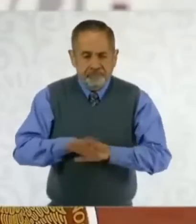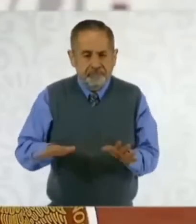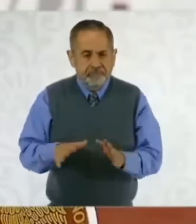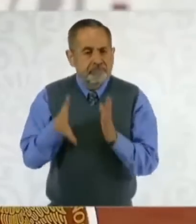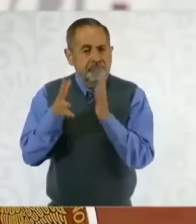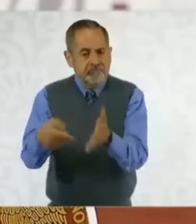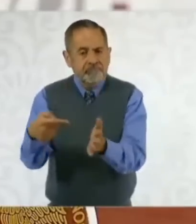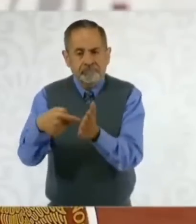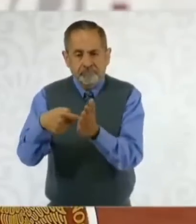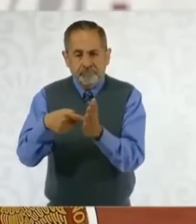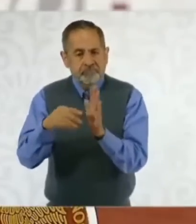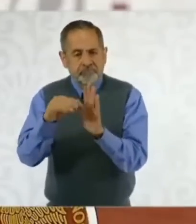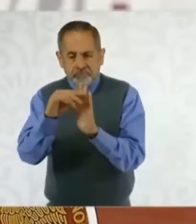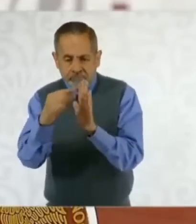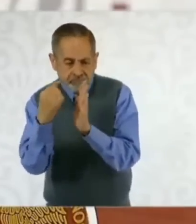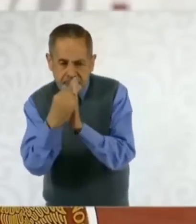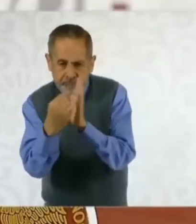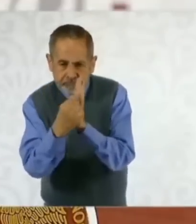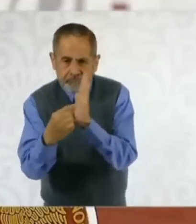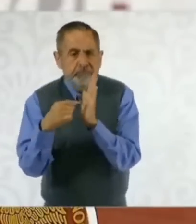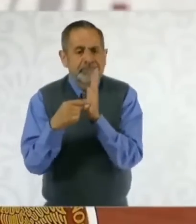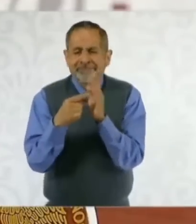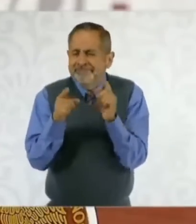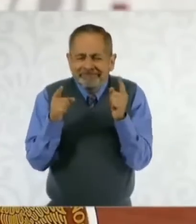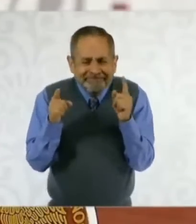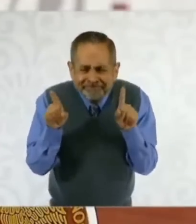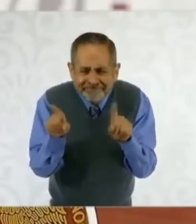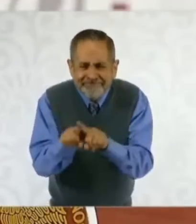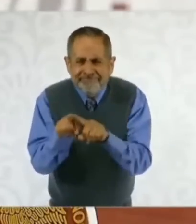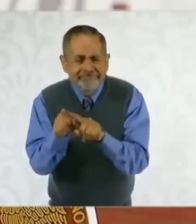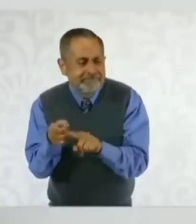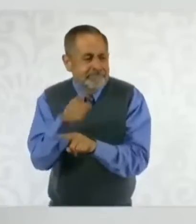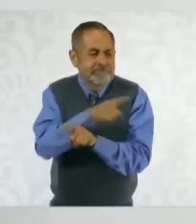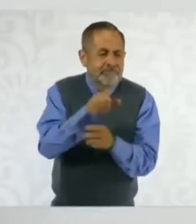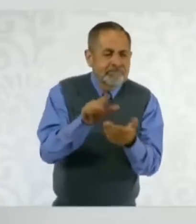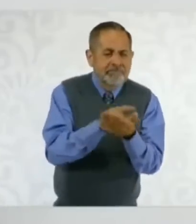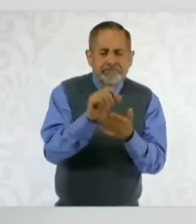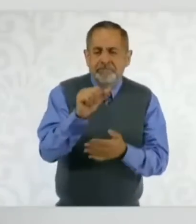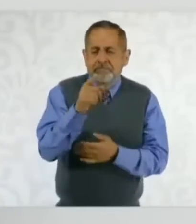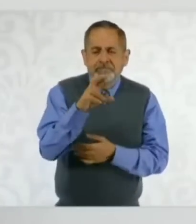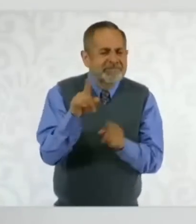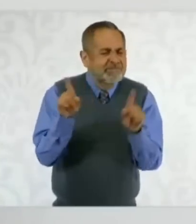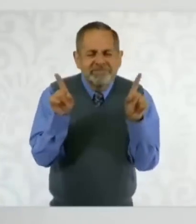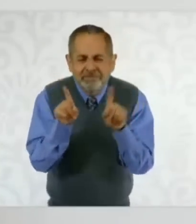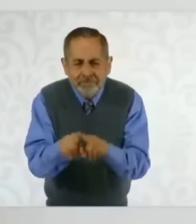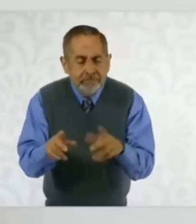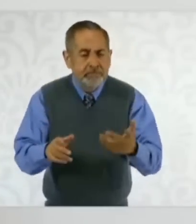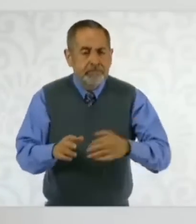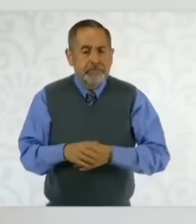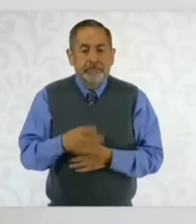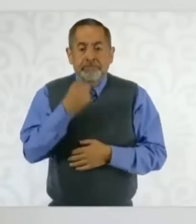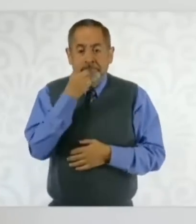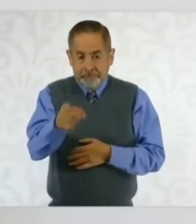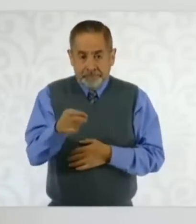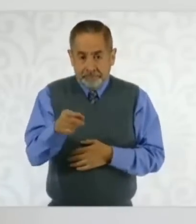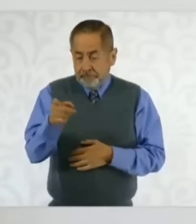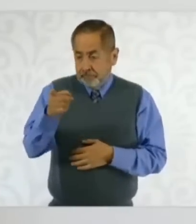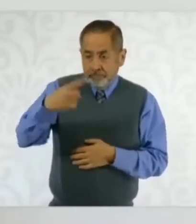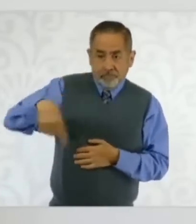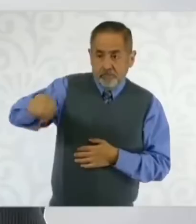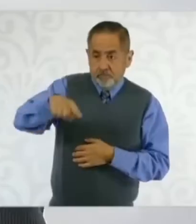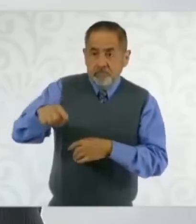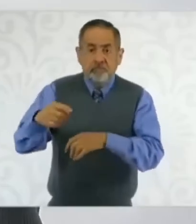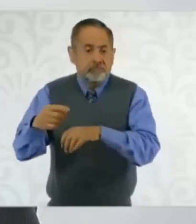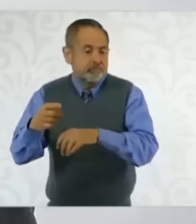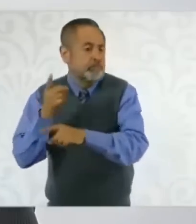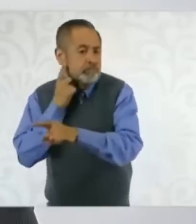del derecho procesal constitucional es exactamente el mismo e igualmente válido. Los actos del poder